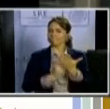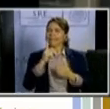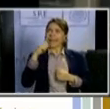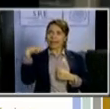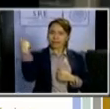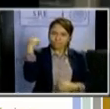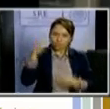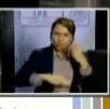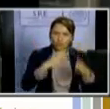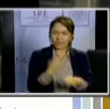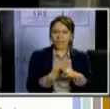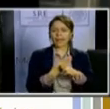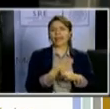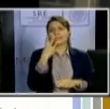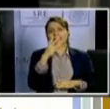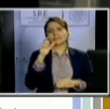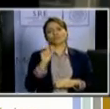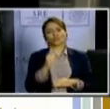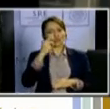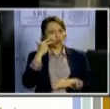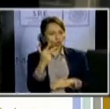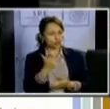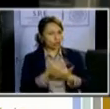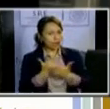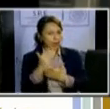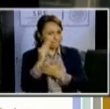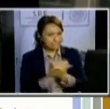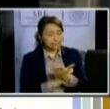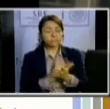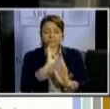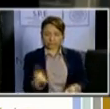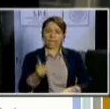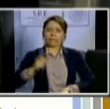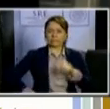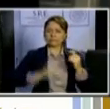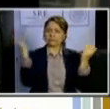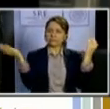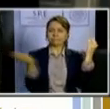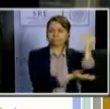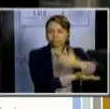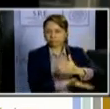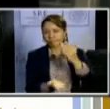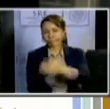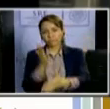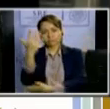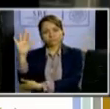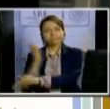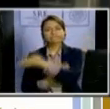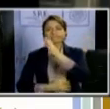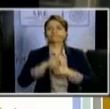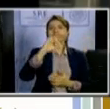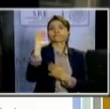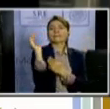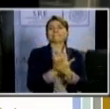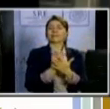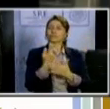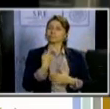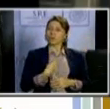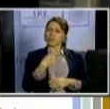toneladas per cápita. Se ha reducido la deforestación, pero las emisiones provenientes de la energía van